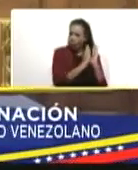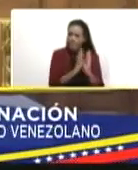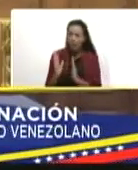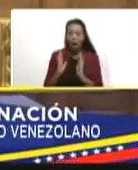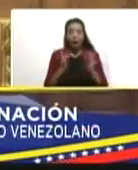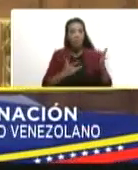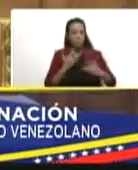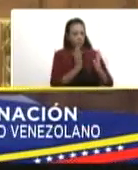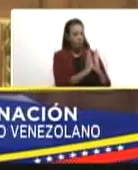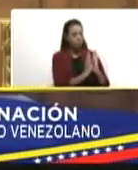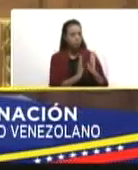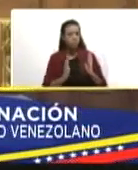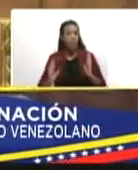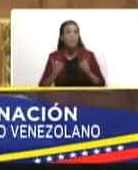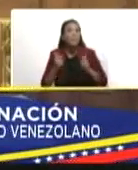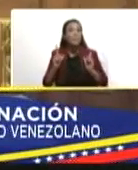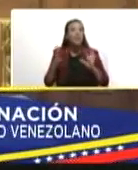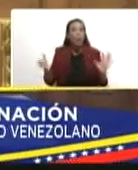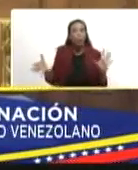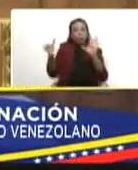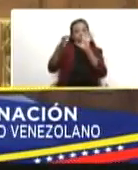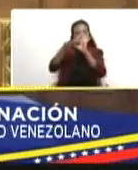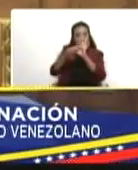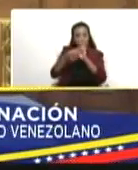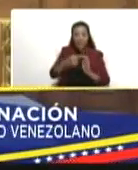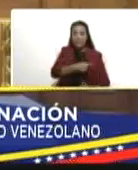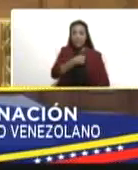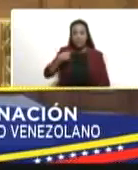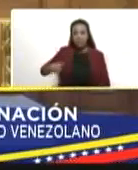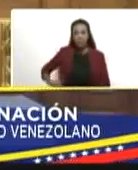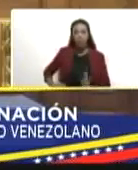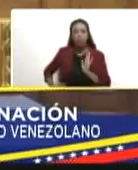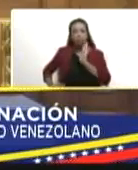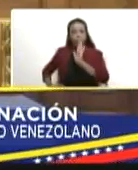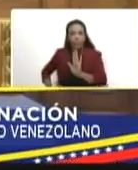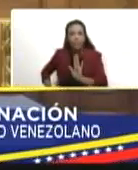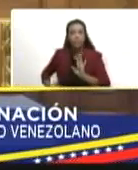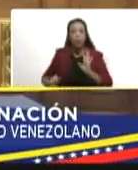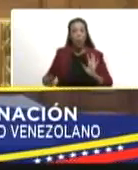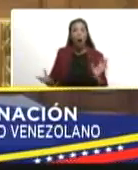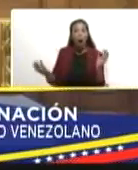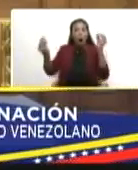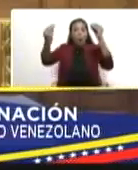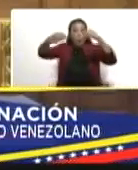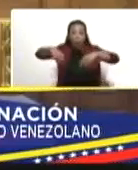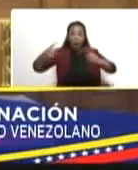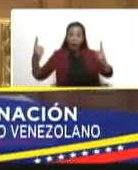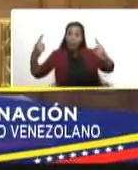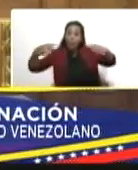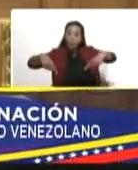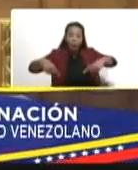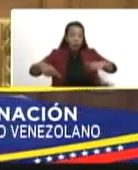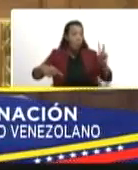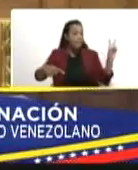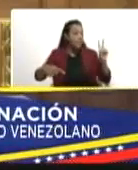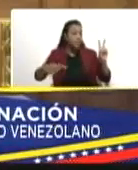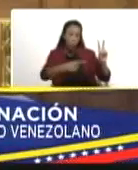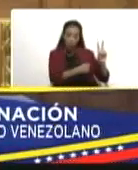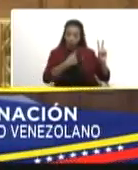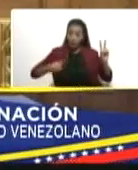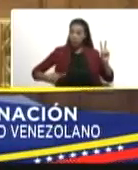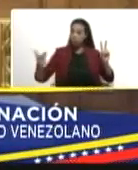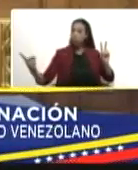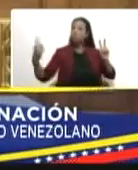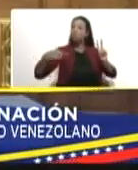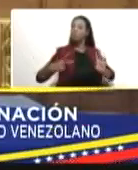días que permitió avanzar en acuerdos de muy alto